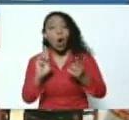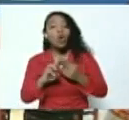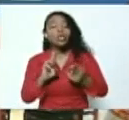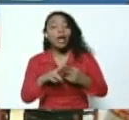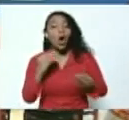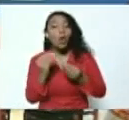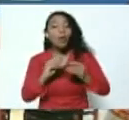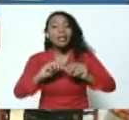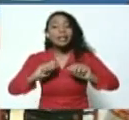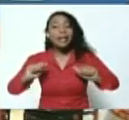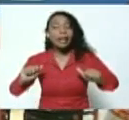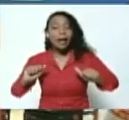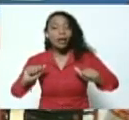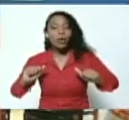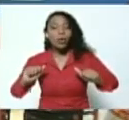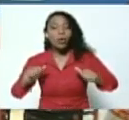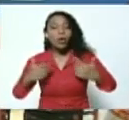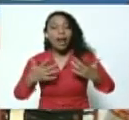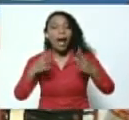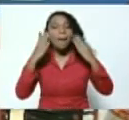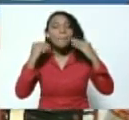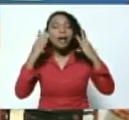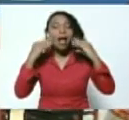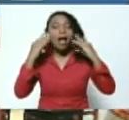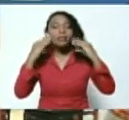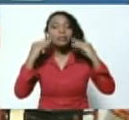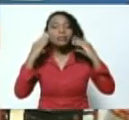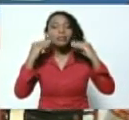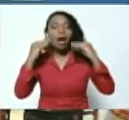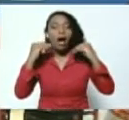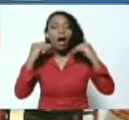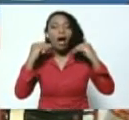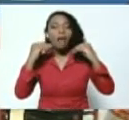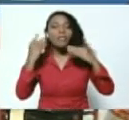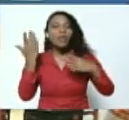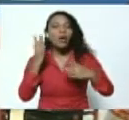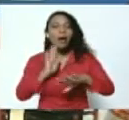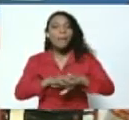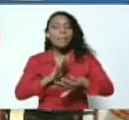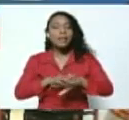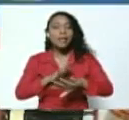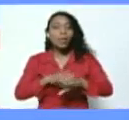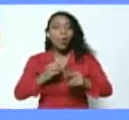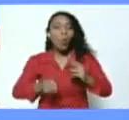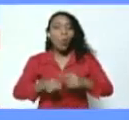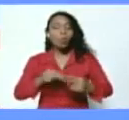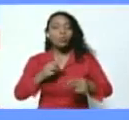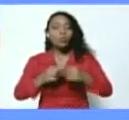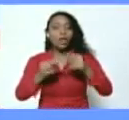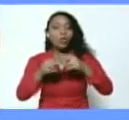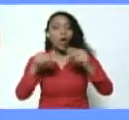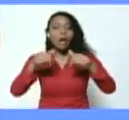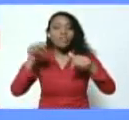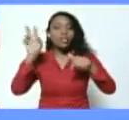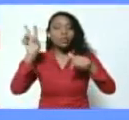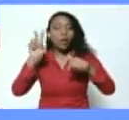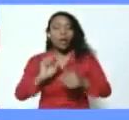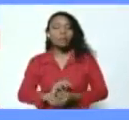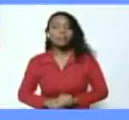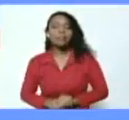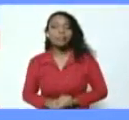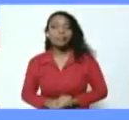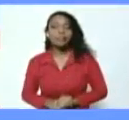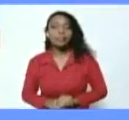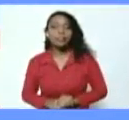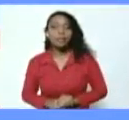el terreno la experiencia de lo que estamos construyendo en Venezuela.